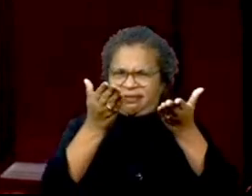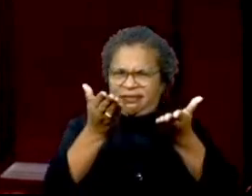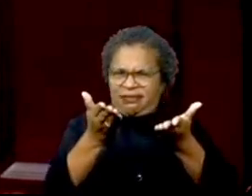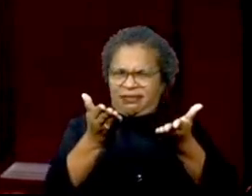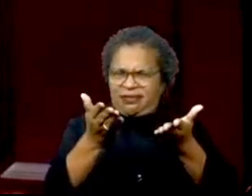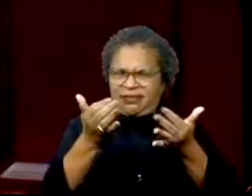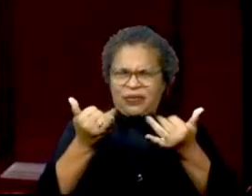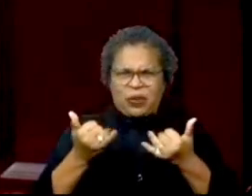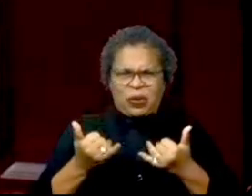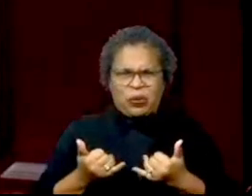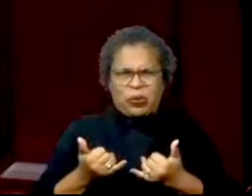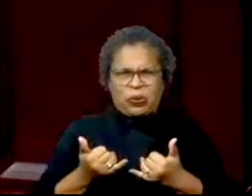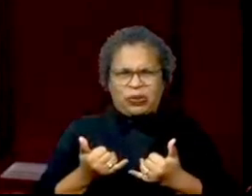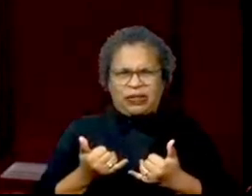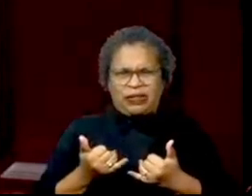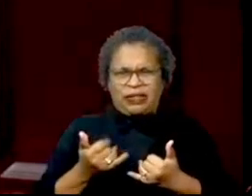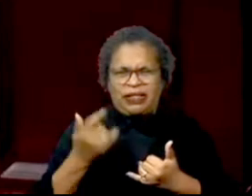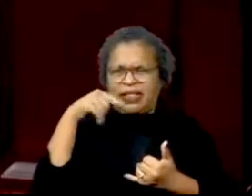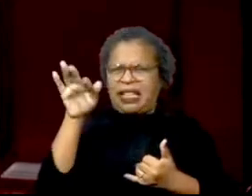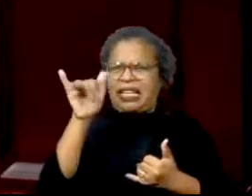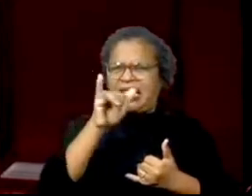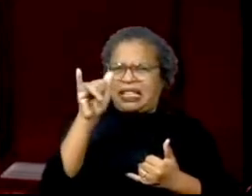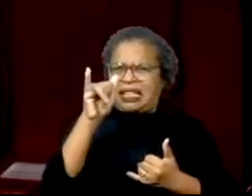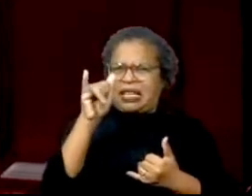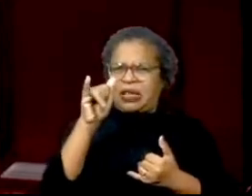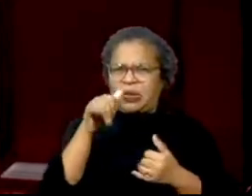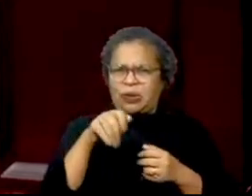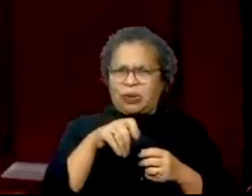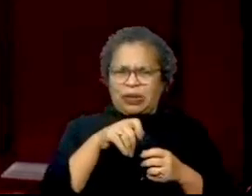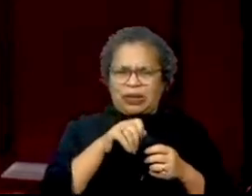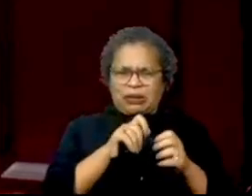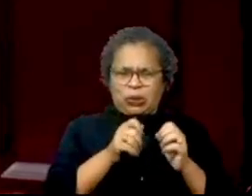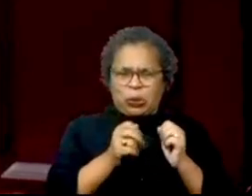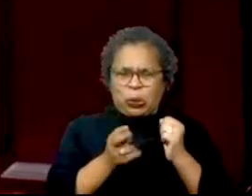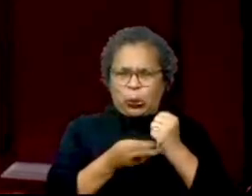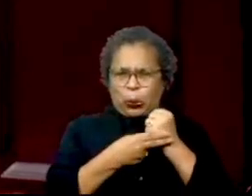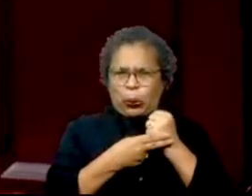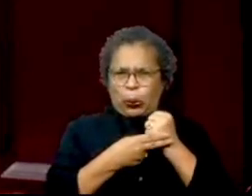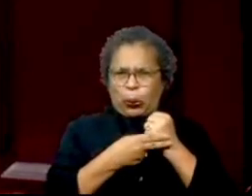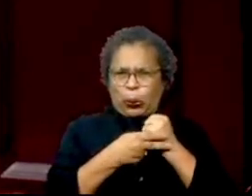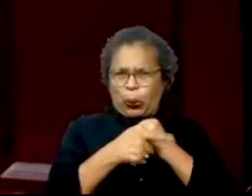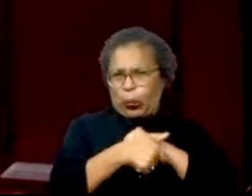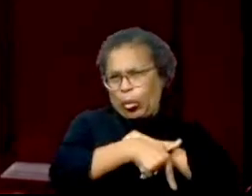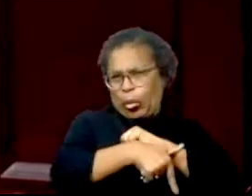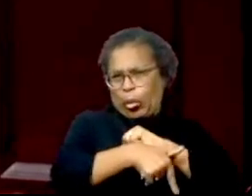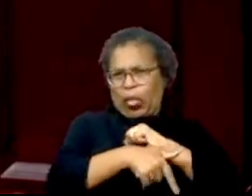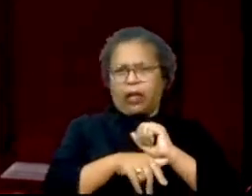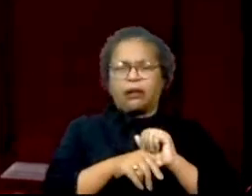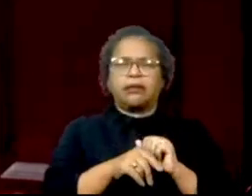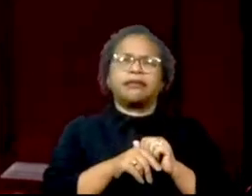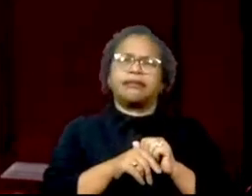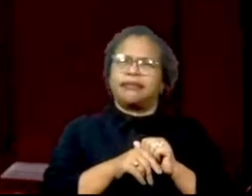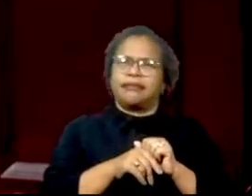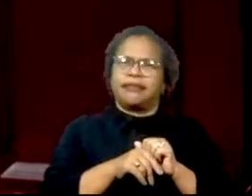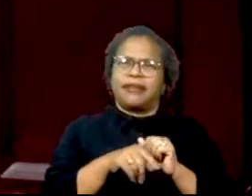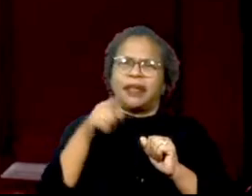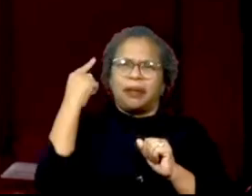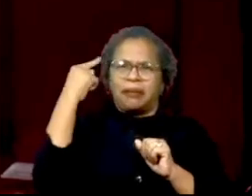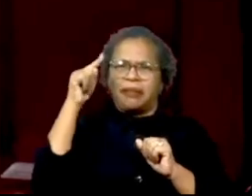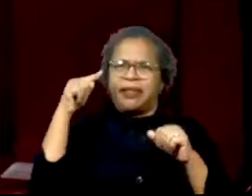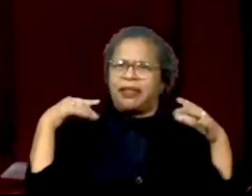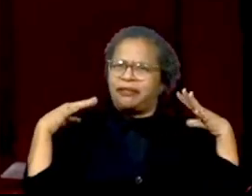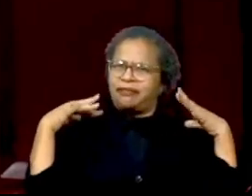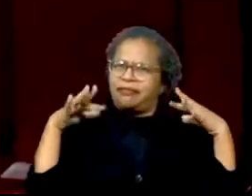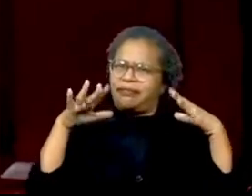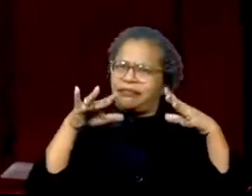a ser sometido a la asamblea revisora. Sobre todo, que me gustaría